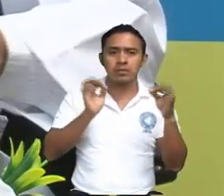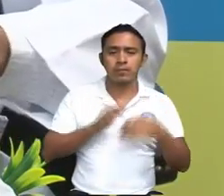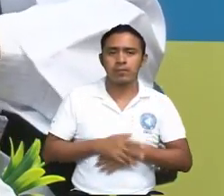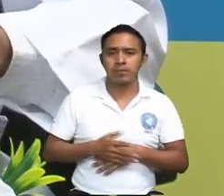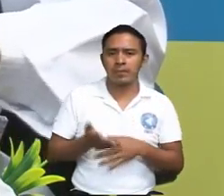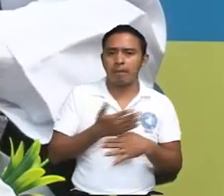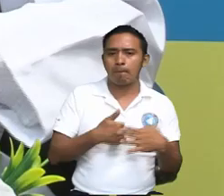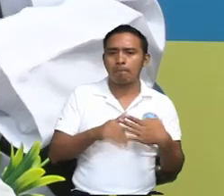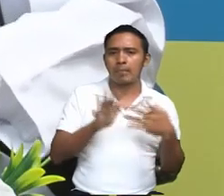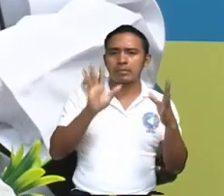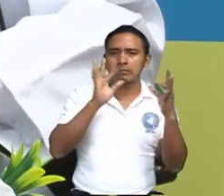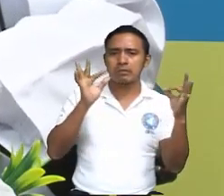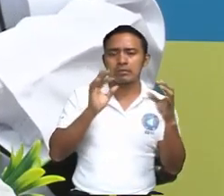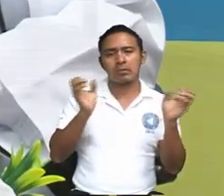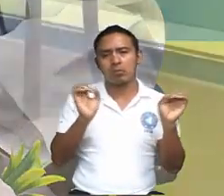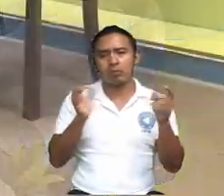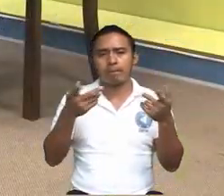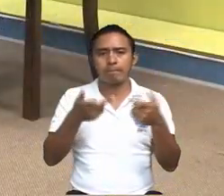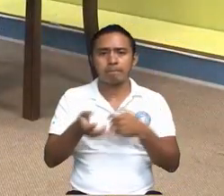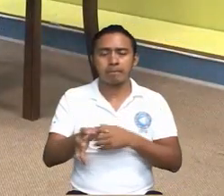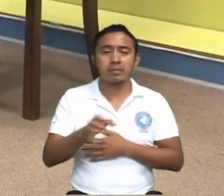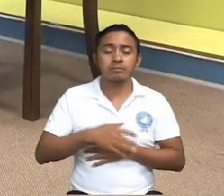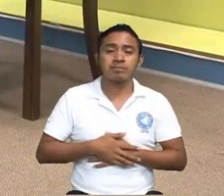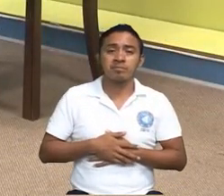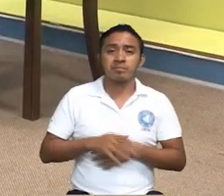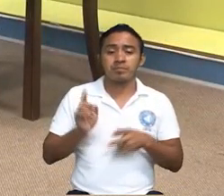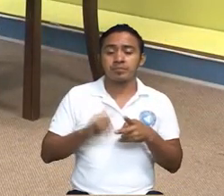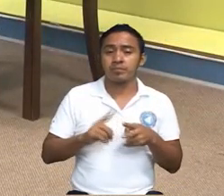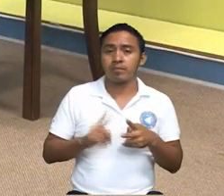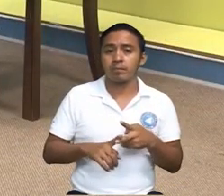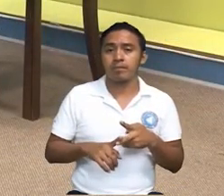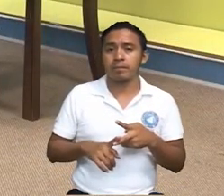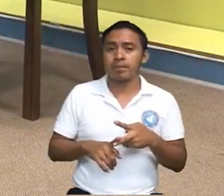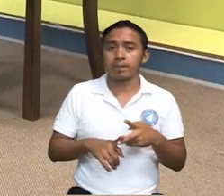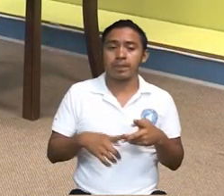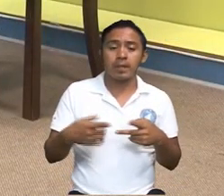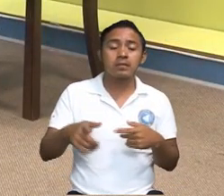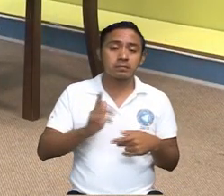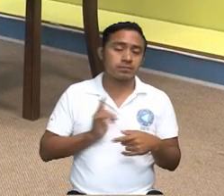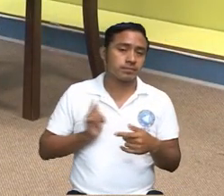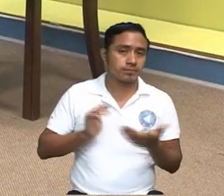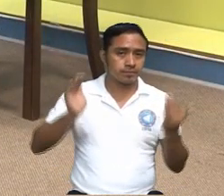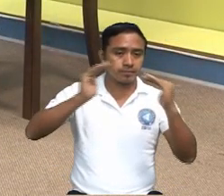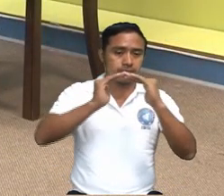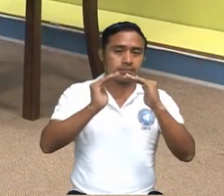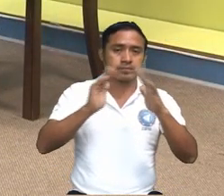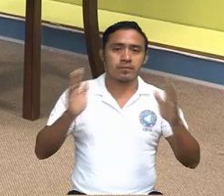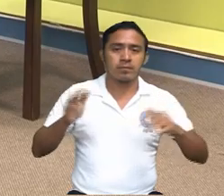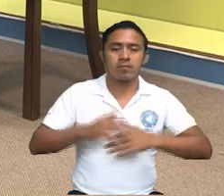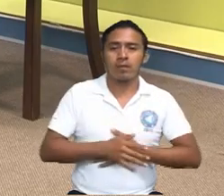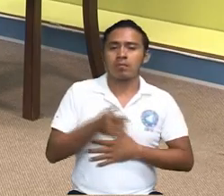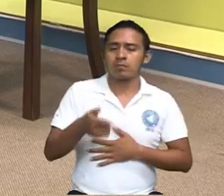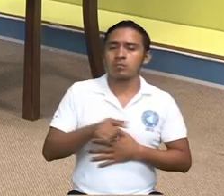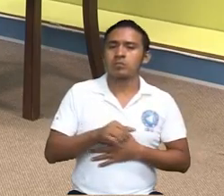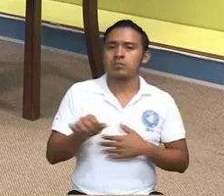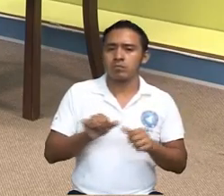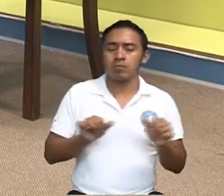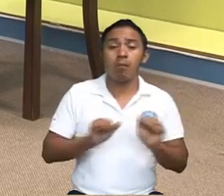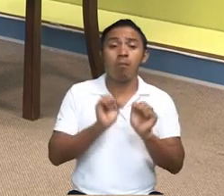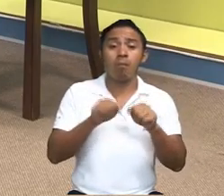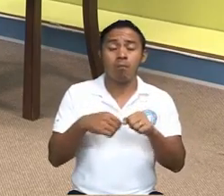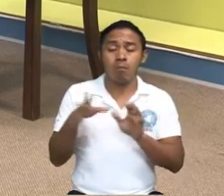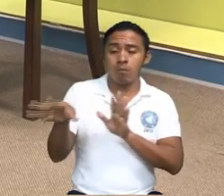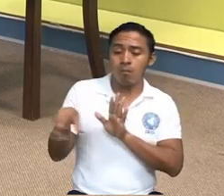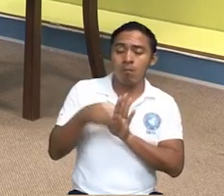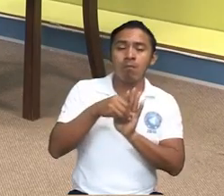perros. Hablo de estos dos animalitos porque son los que generalmente tenemos de mascotas en nuestros hogares, y estos animalitos pueden estar expuestos al